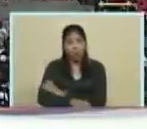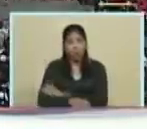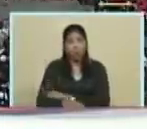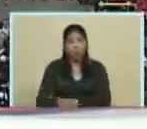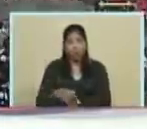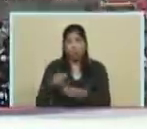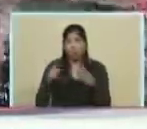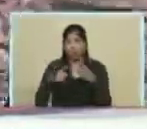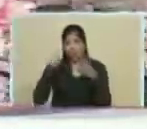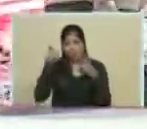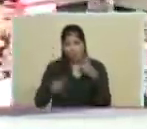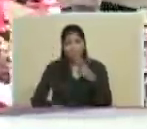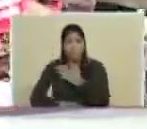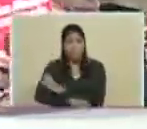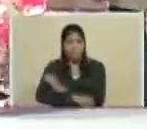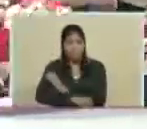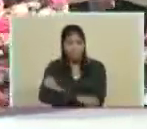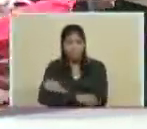Claudio Fermín.